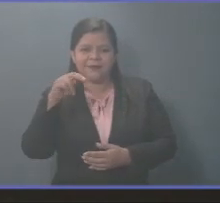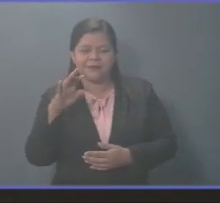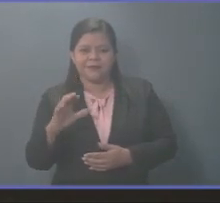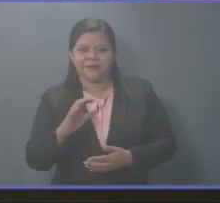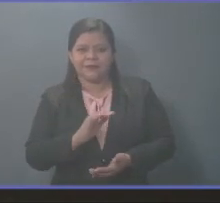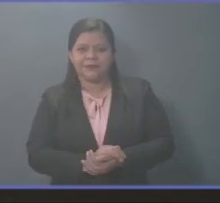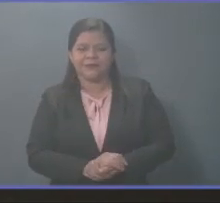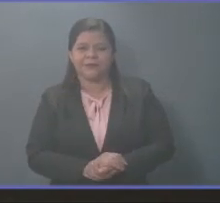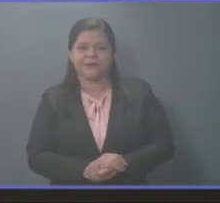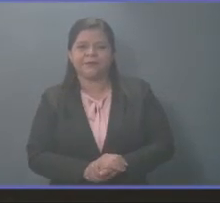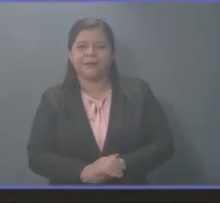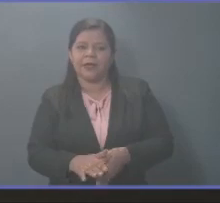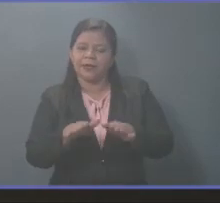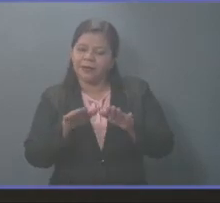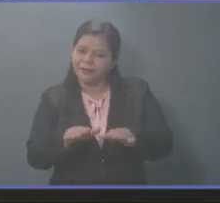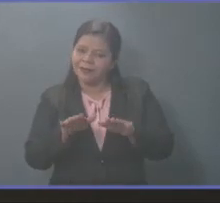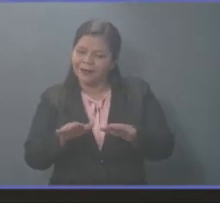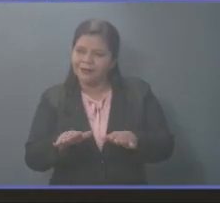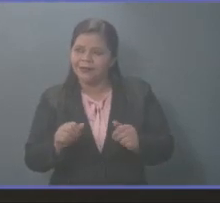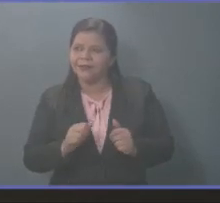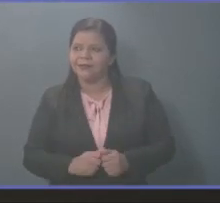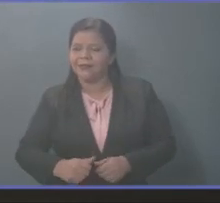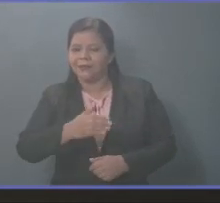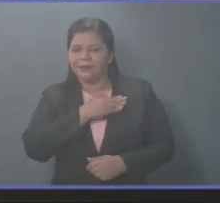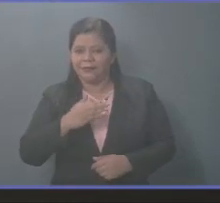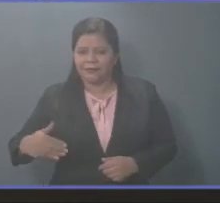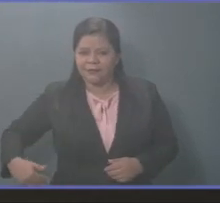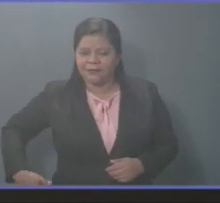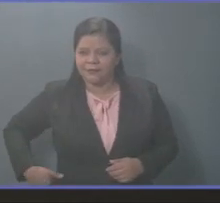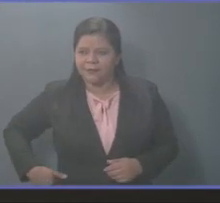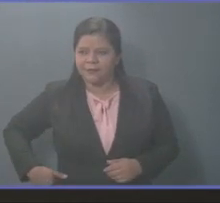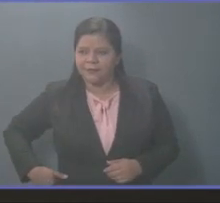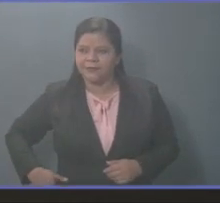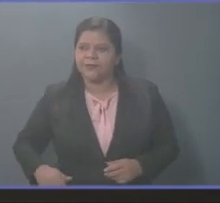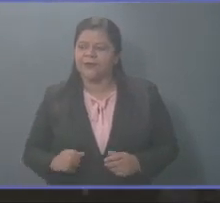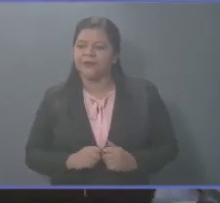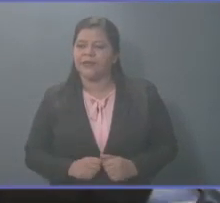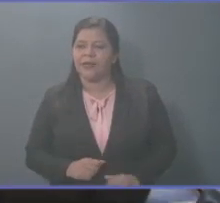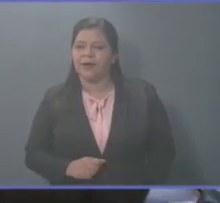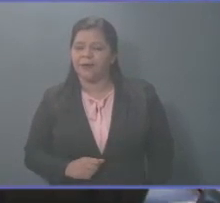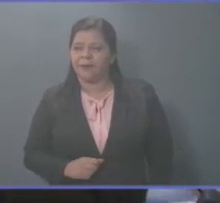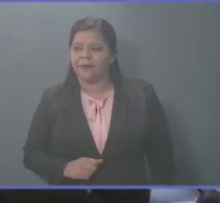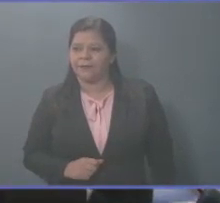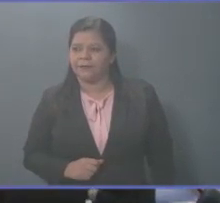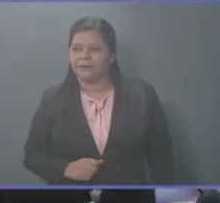Nacional Civil. Muchas gracias, señor presidente en funciones.